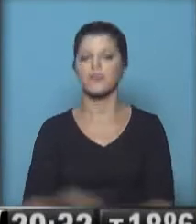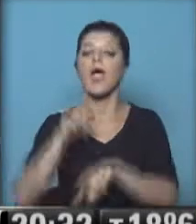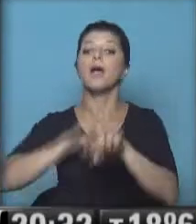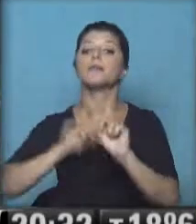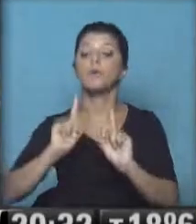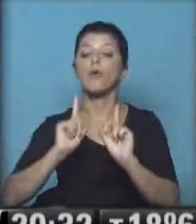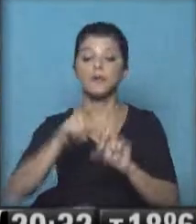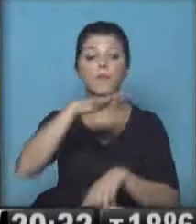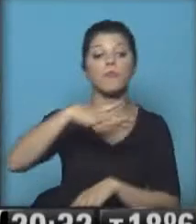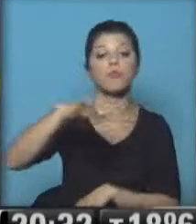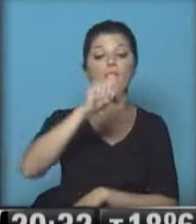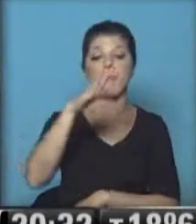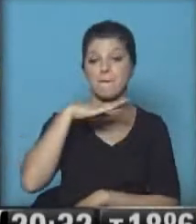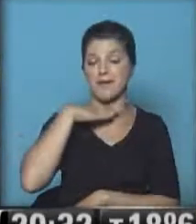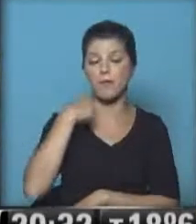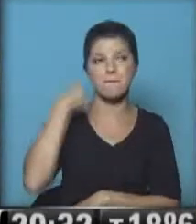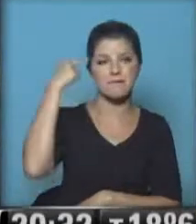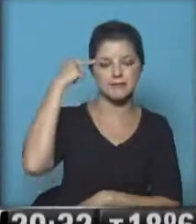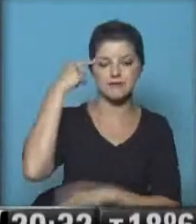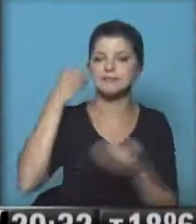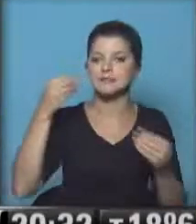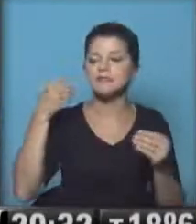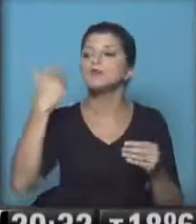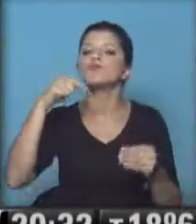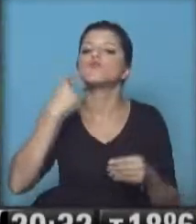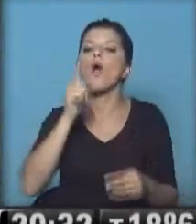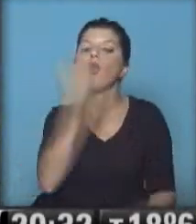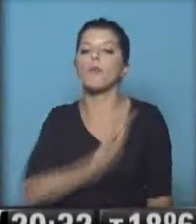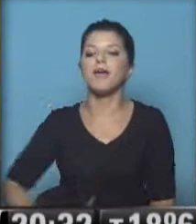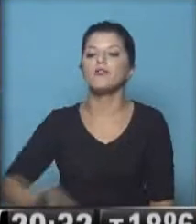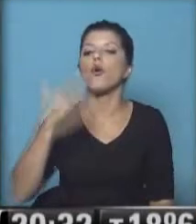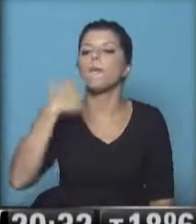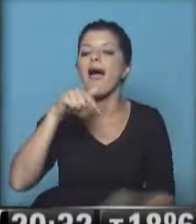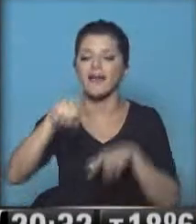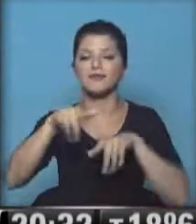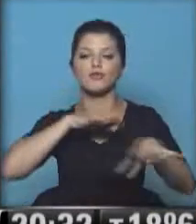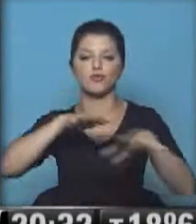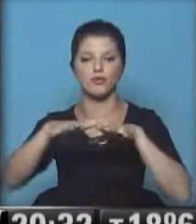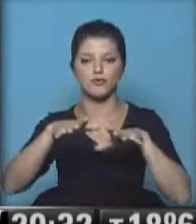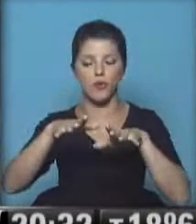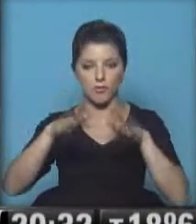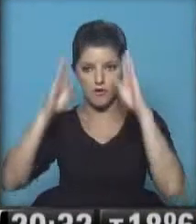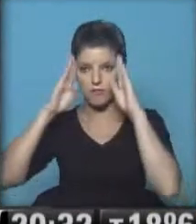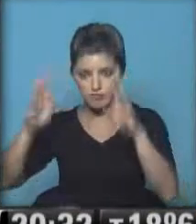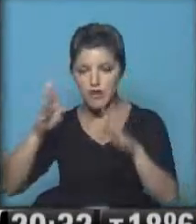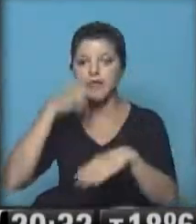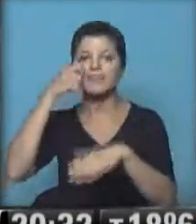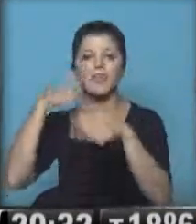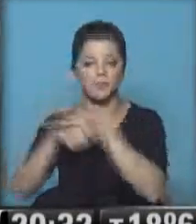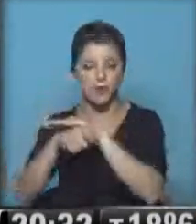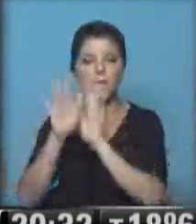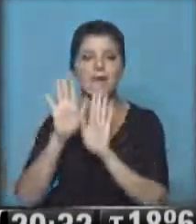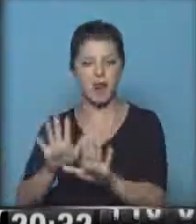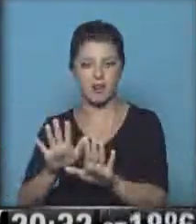el pueblo mexicano se pregunta qué gobierno estará dispuesto a atacar el corazón del crimen